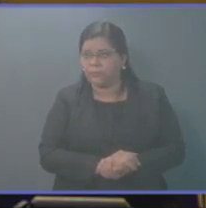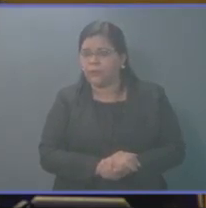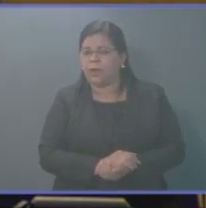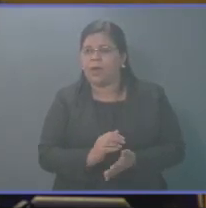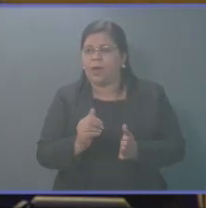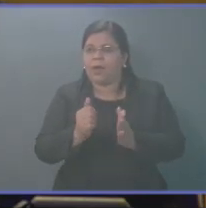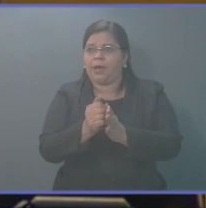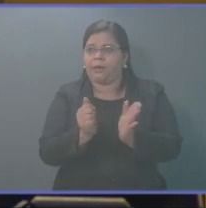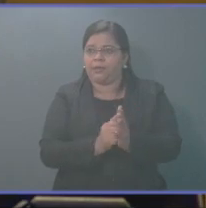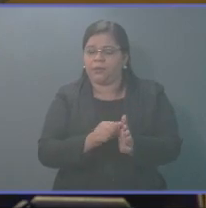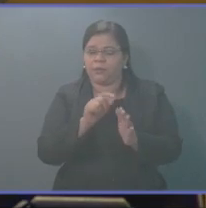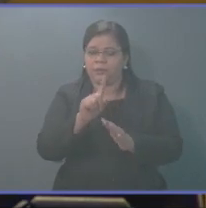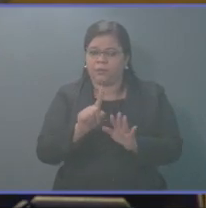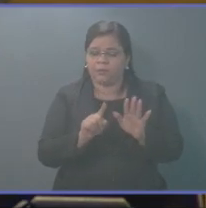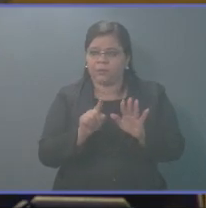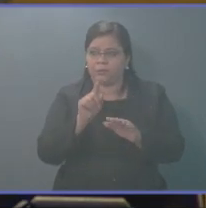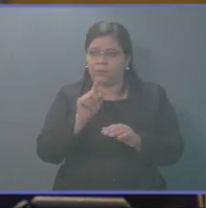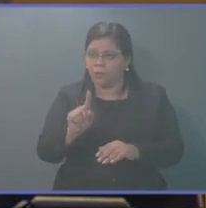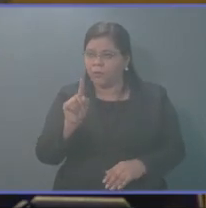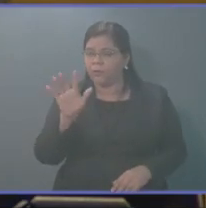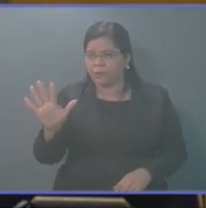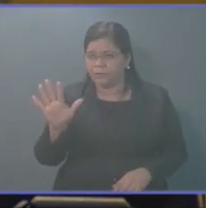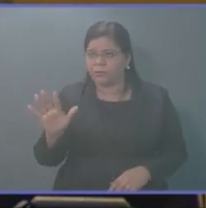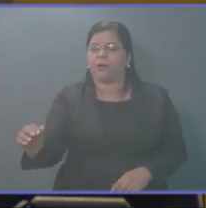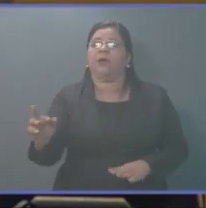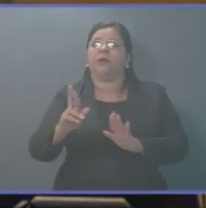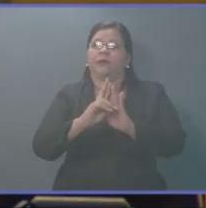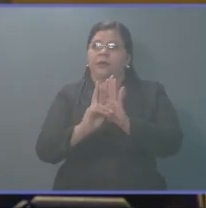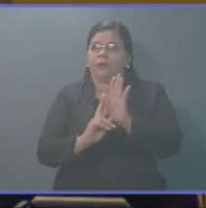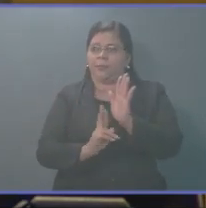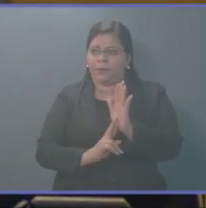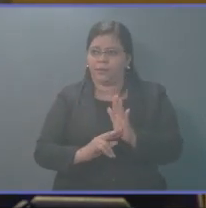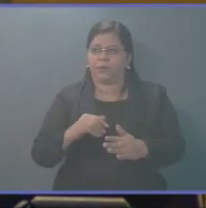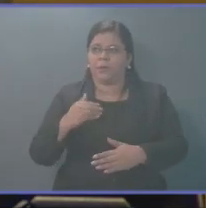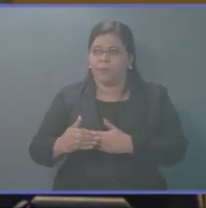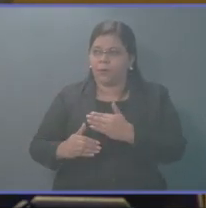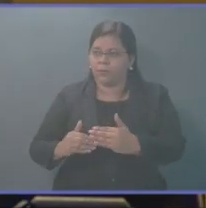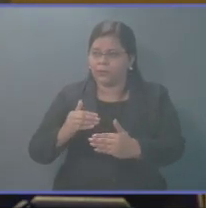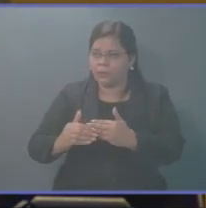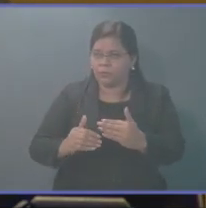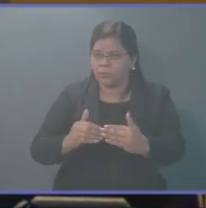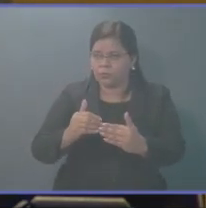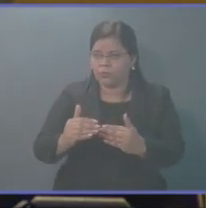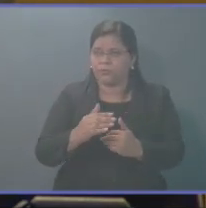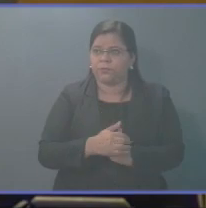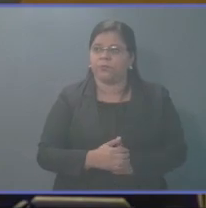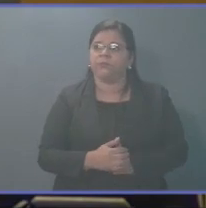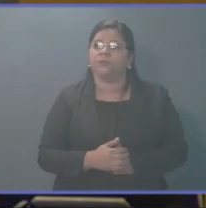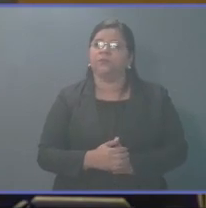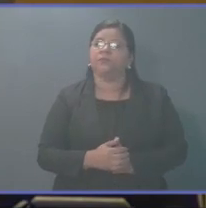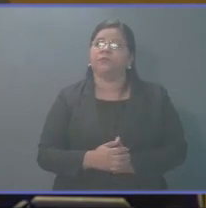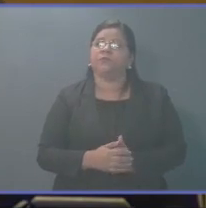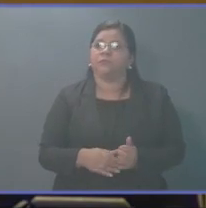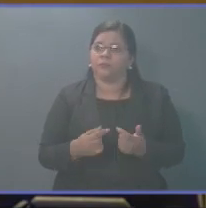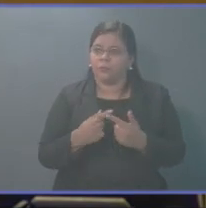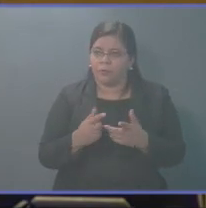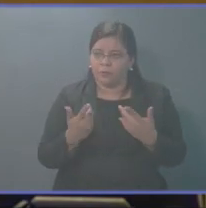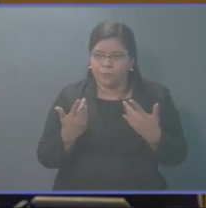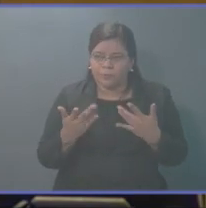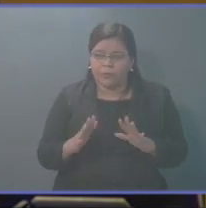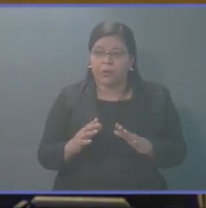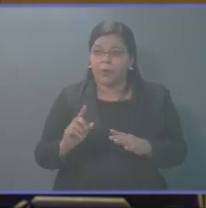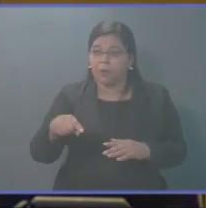Artículo 115 del Reglamento Interior, procedimiento de la interpelación. En la